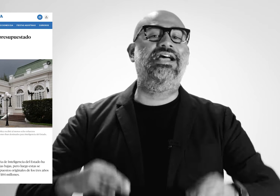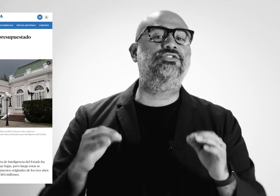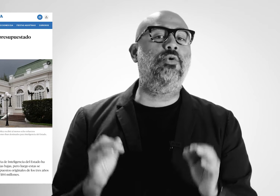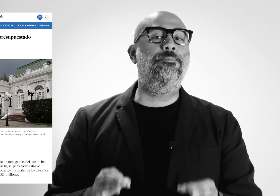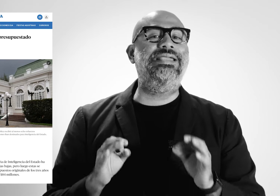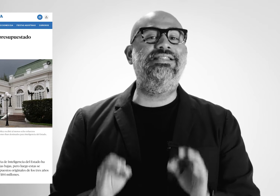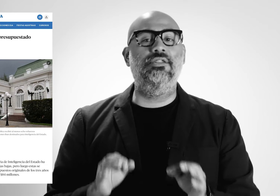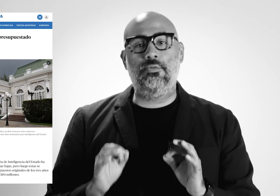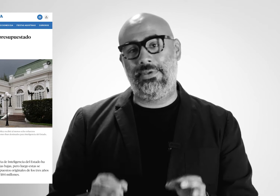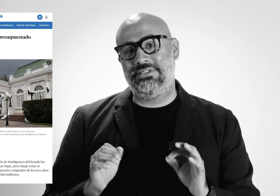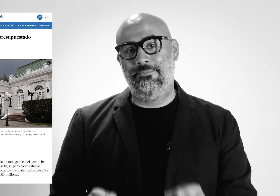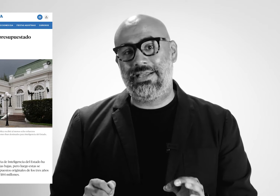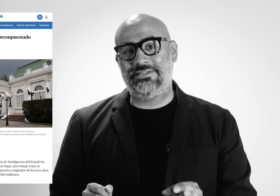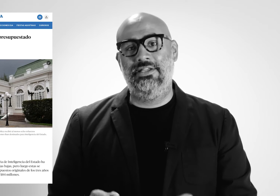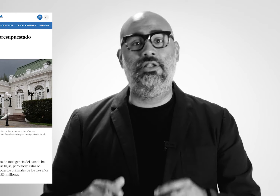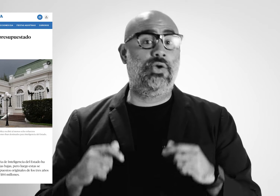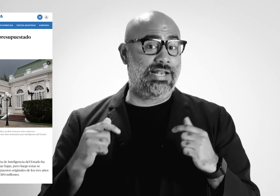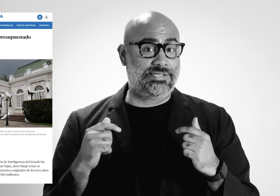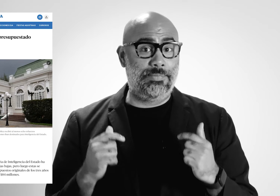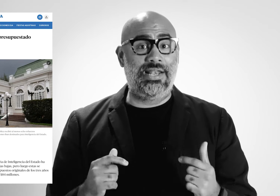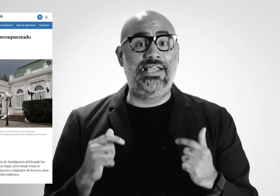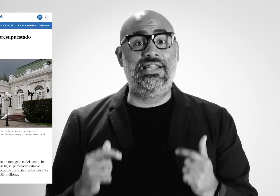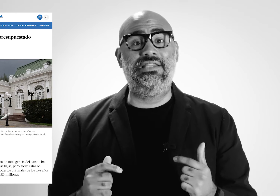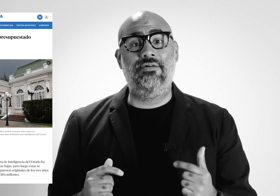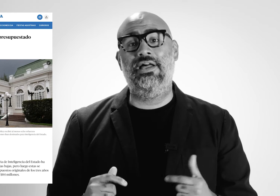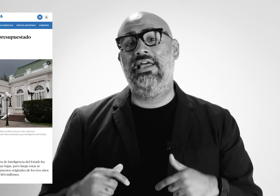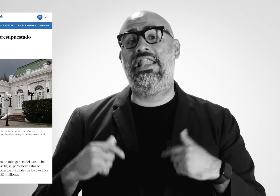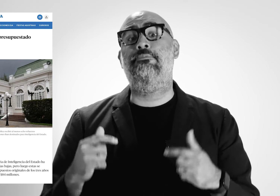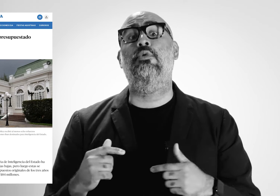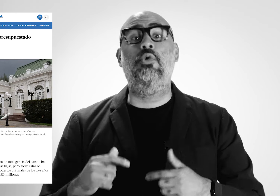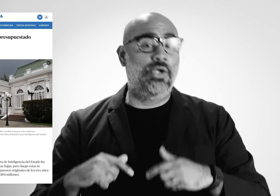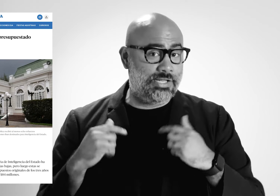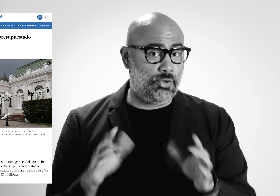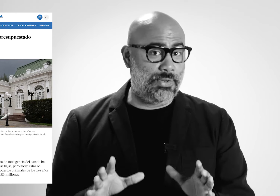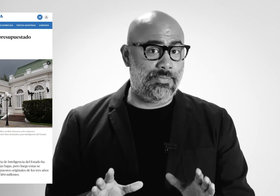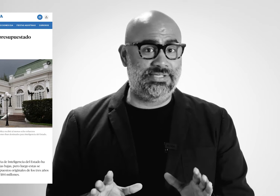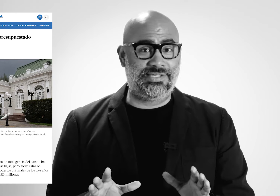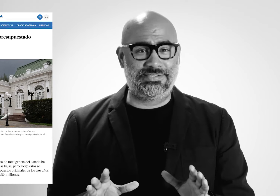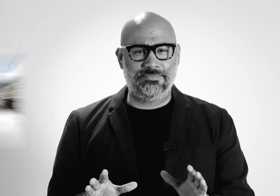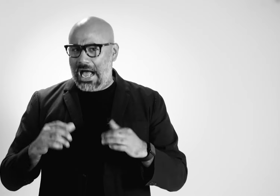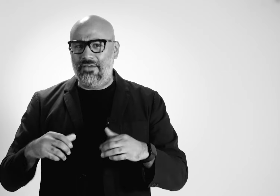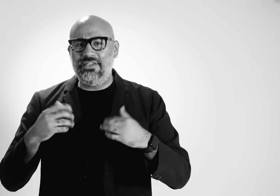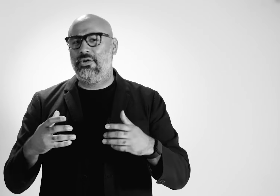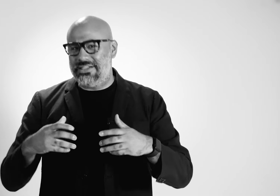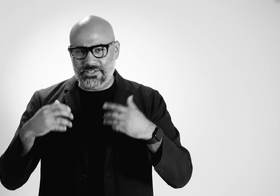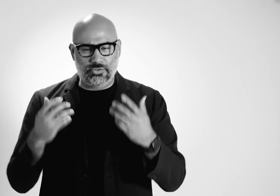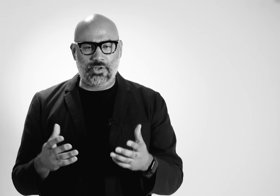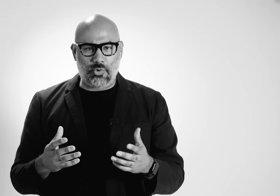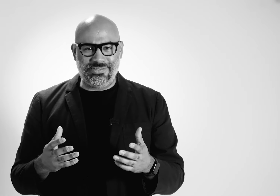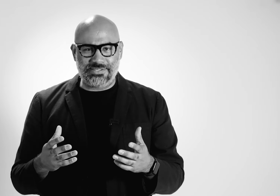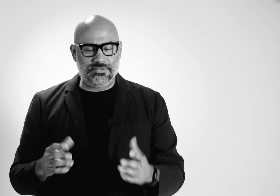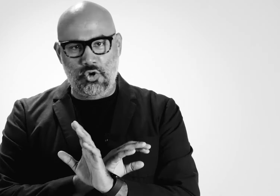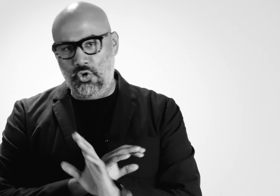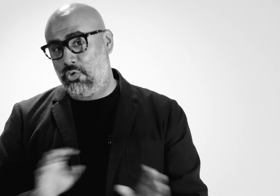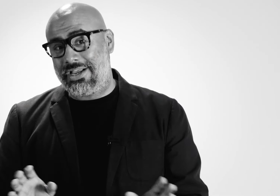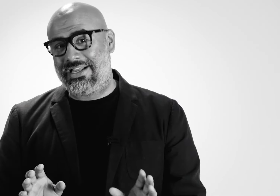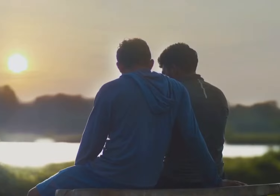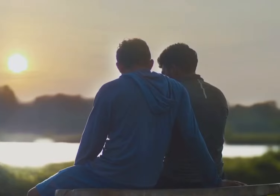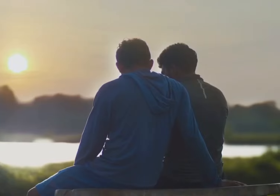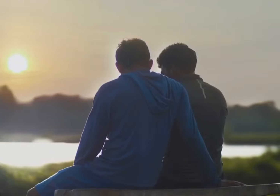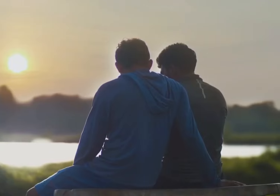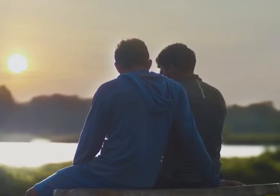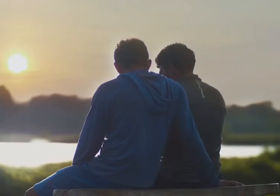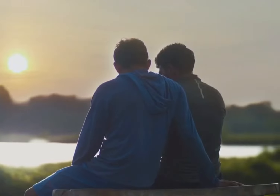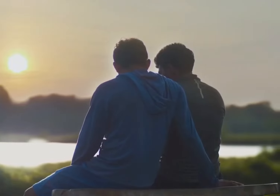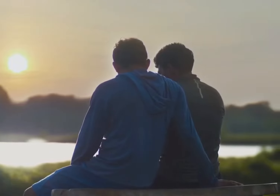ejemplo, gastó 22 veces más de lo que la Asamblea Legislativa le aprobó en 2023. ¿Ha habido rendición de cuentas? Nunca.